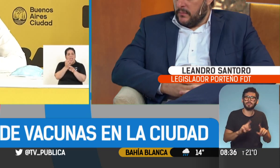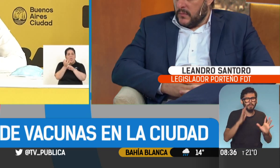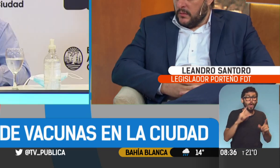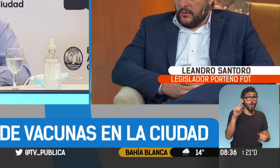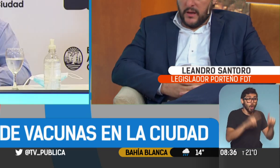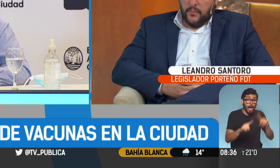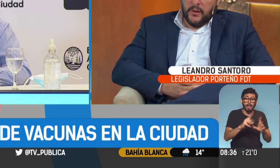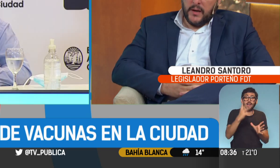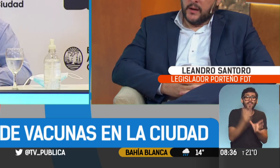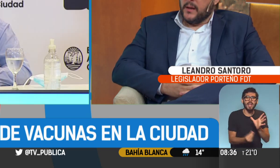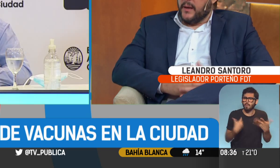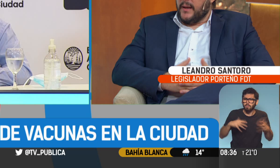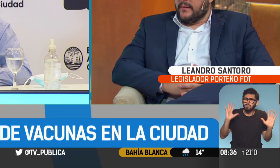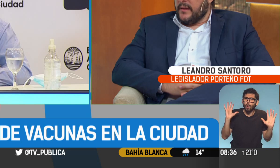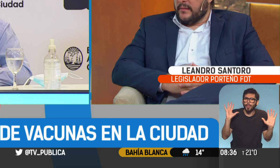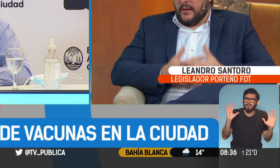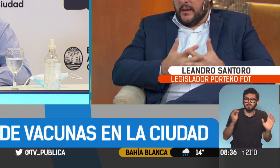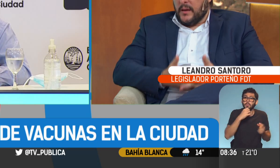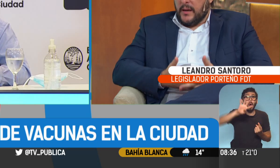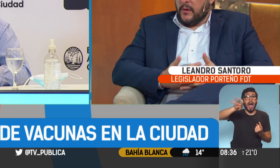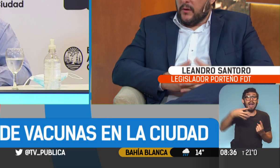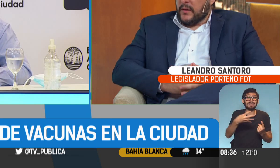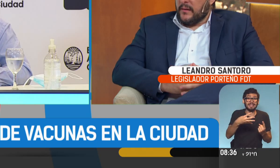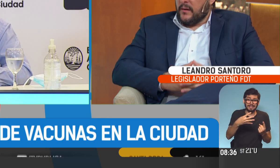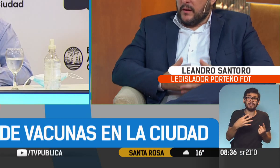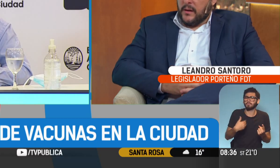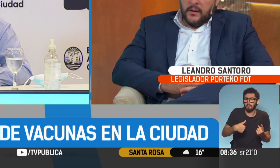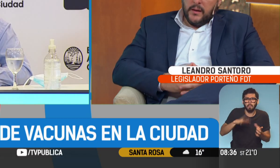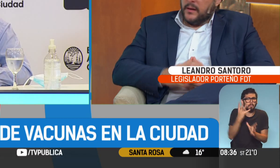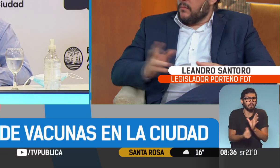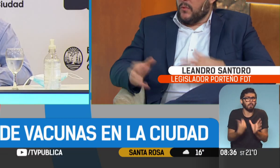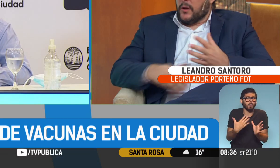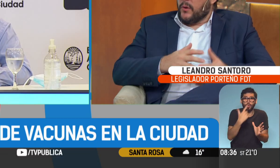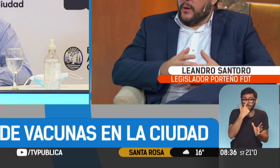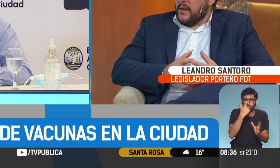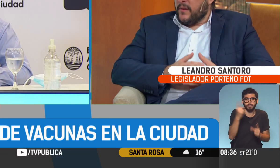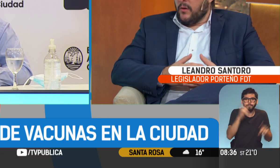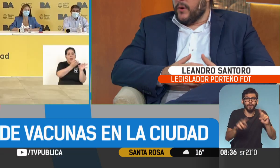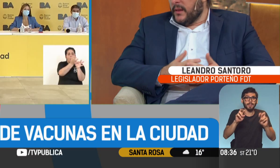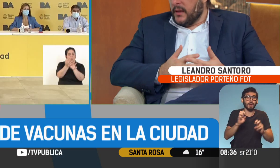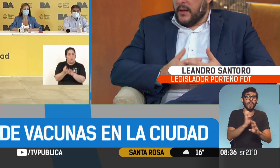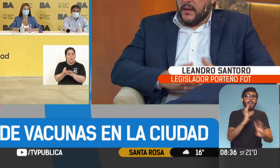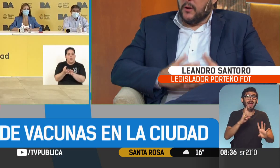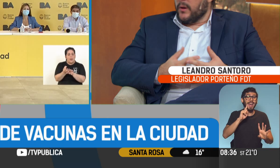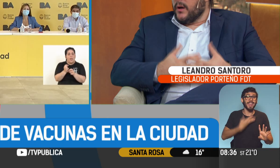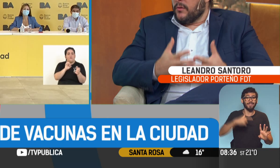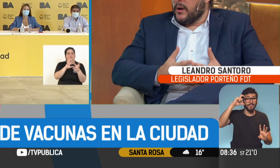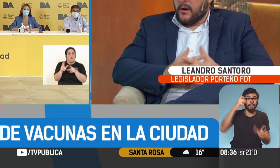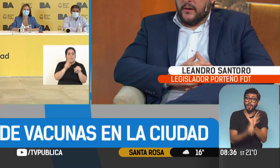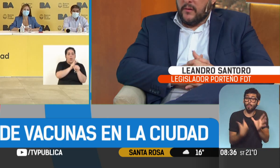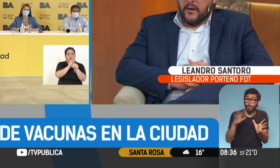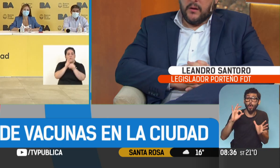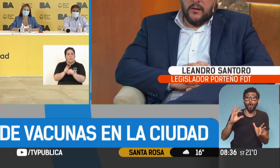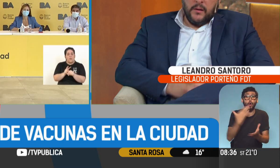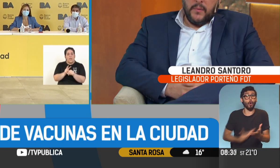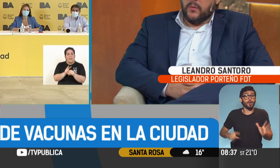cualquiera no se puede tener el anses a la hora de organizar el cobro del ife o puede tener el gobierno nacional